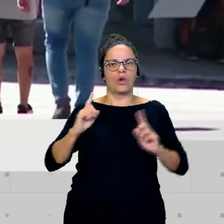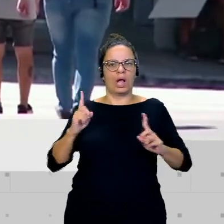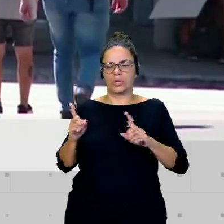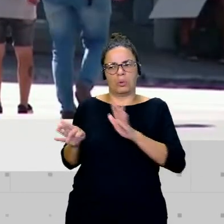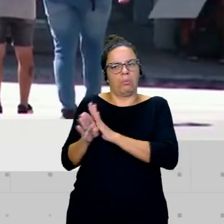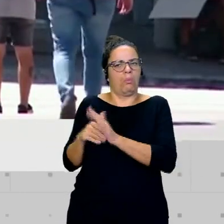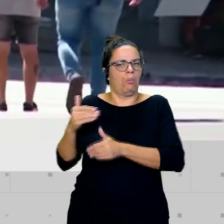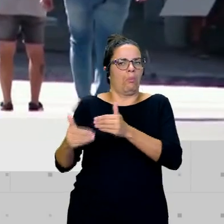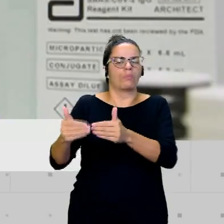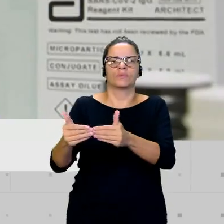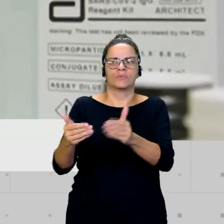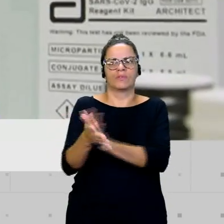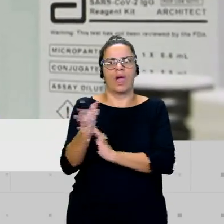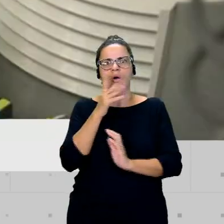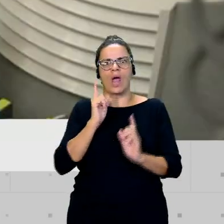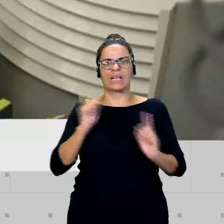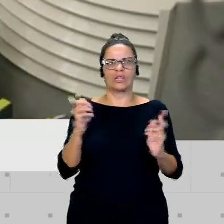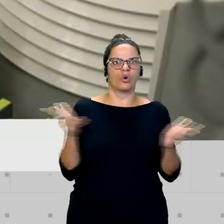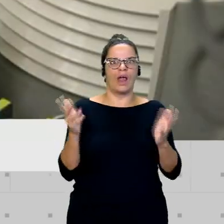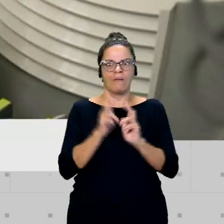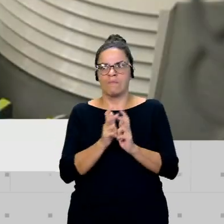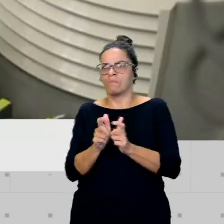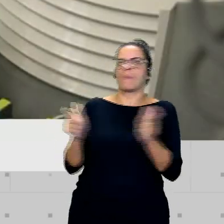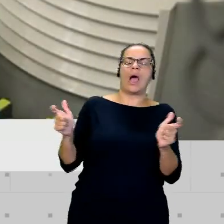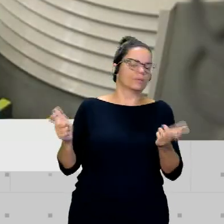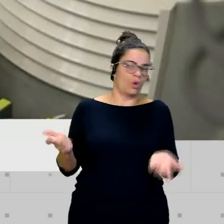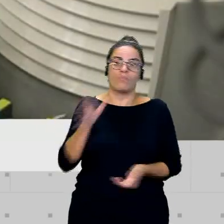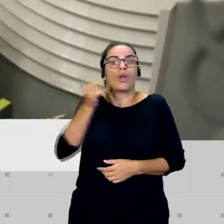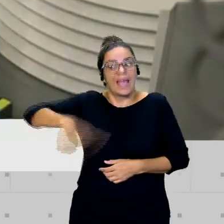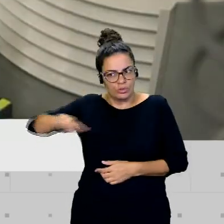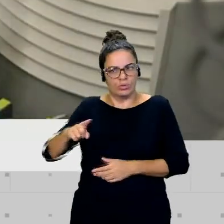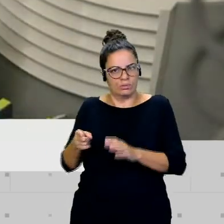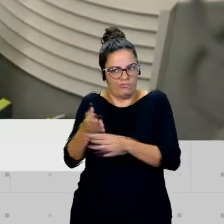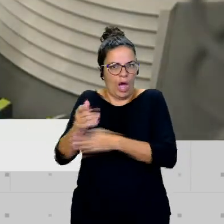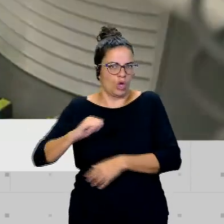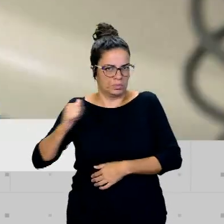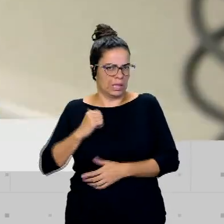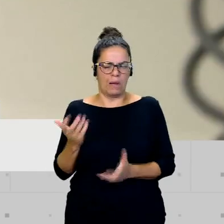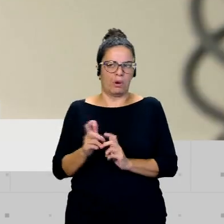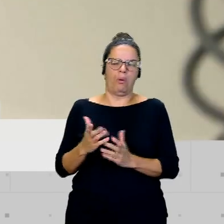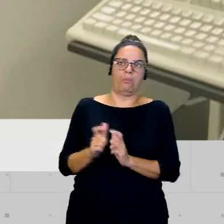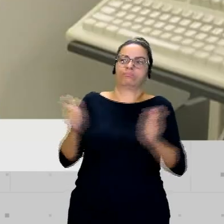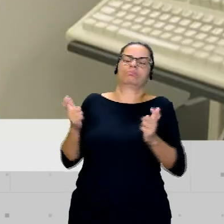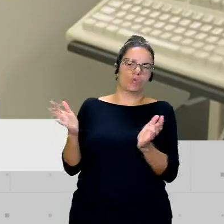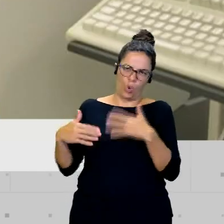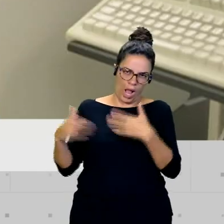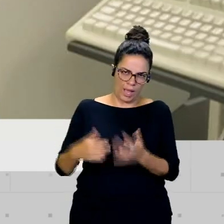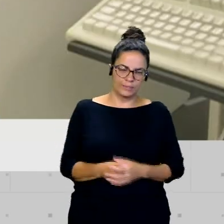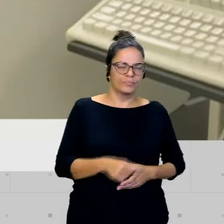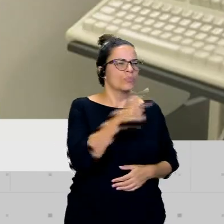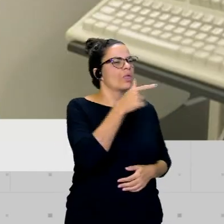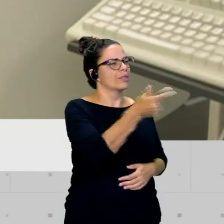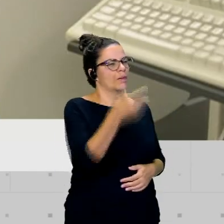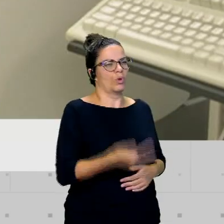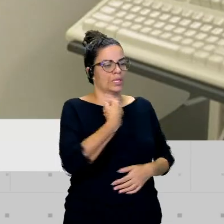notando un aumento muy importante de casos de gravedad, que son los que tendrán que ir al hospital. Claro, mencionaba usted también la importancia de mantener la vacunación